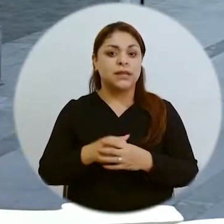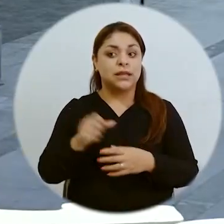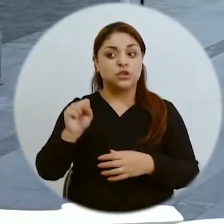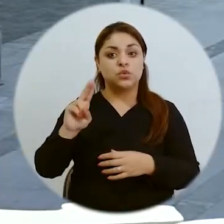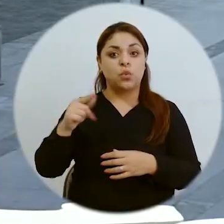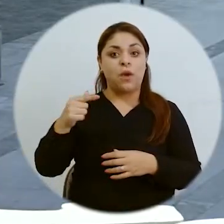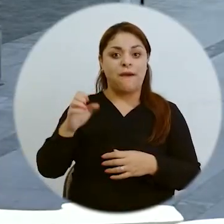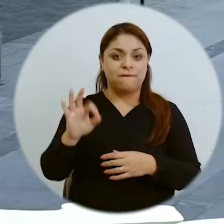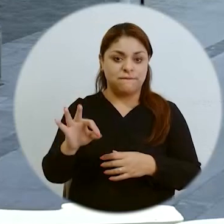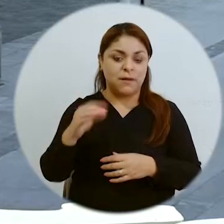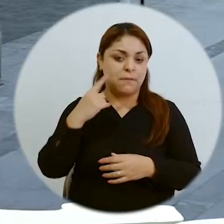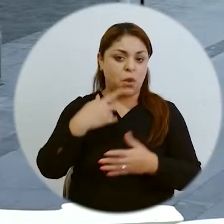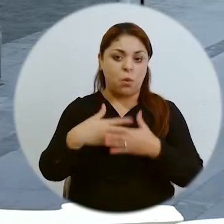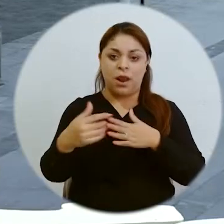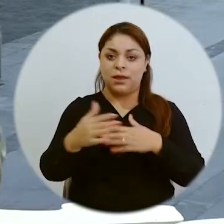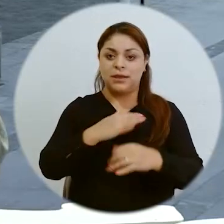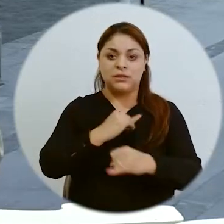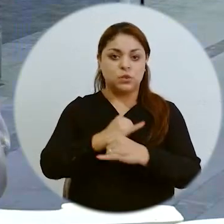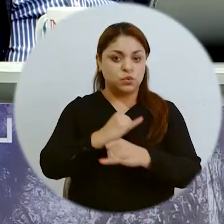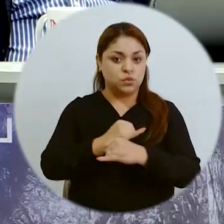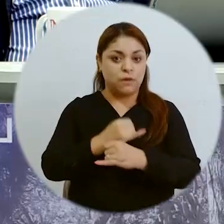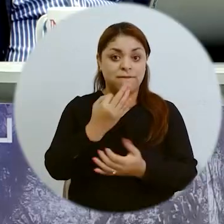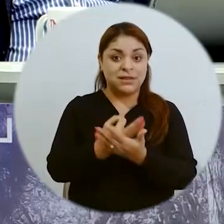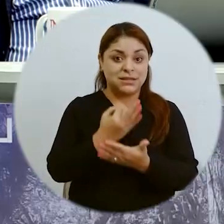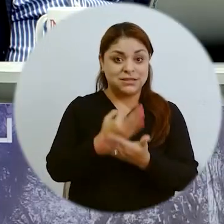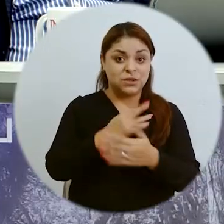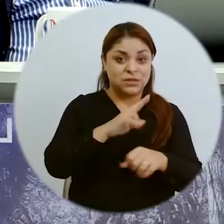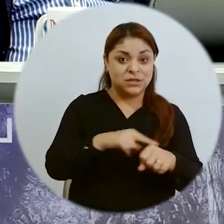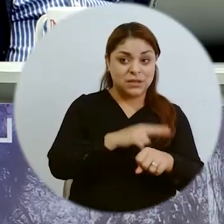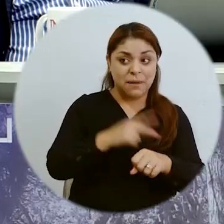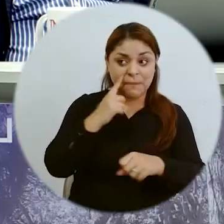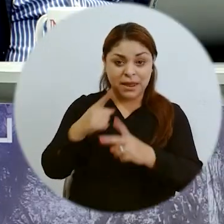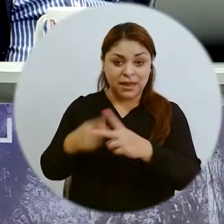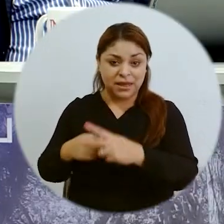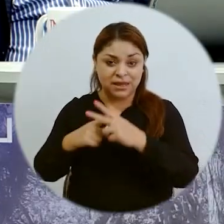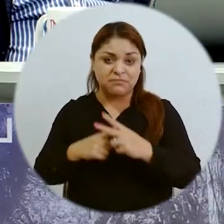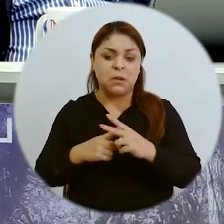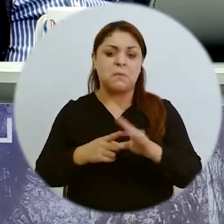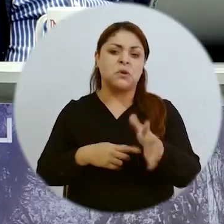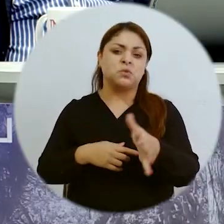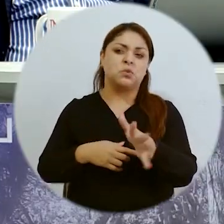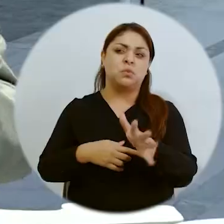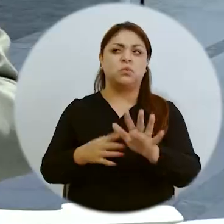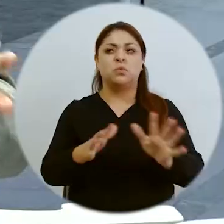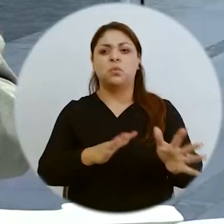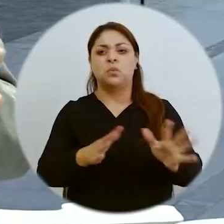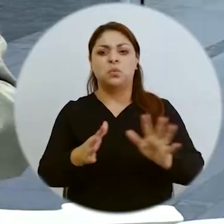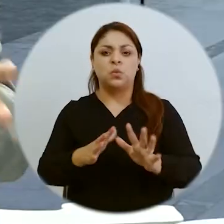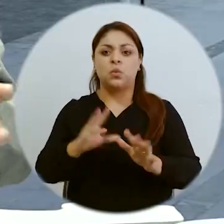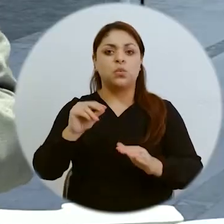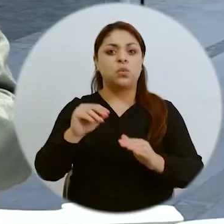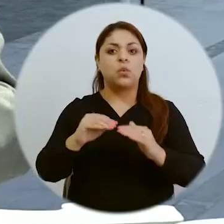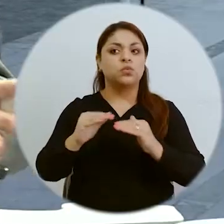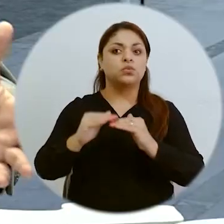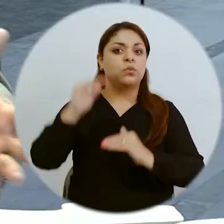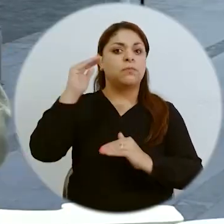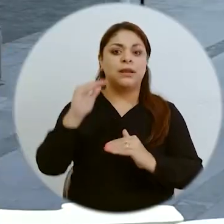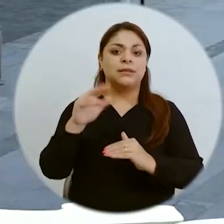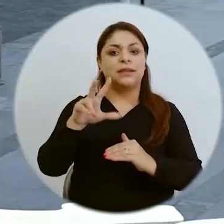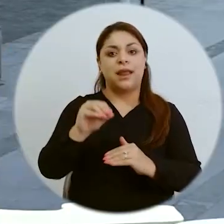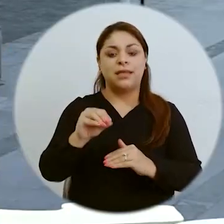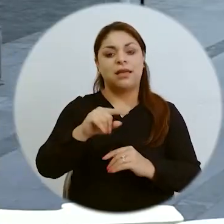lo que nos dice don Danilo es muy importante ponerle atención a estas personas que están por encima del 35%.